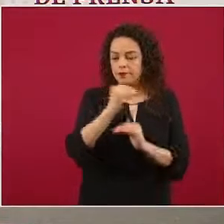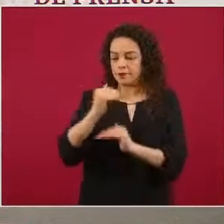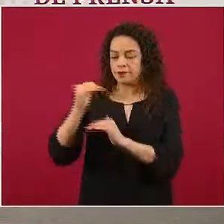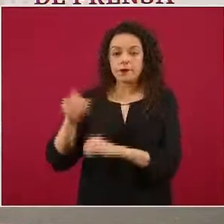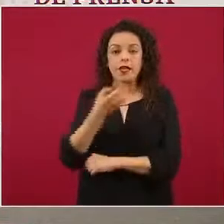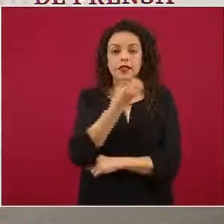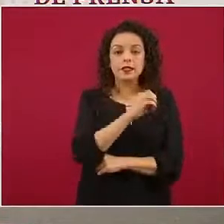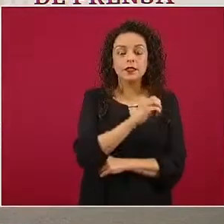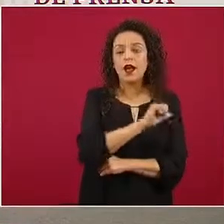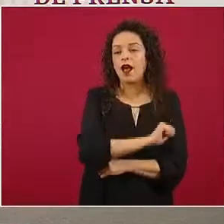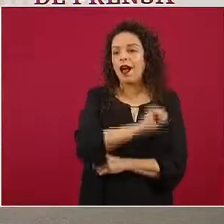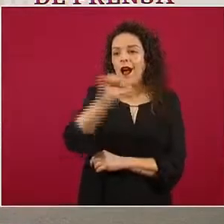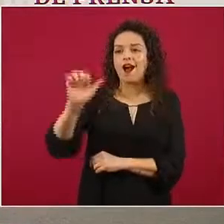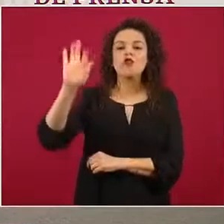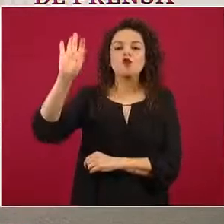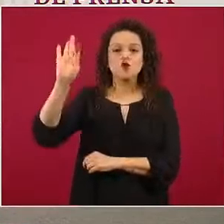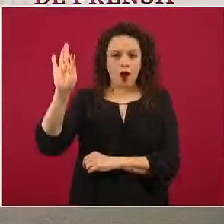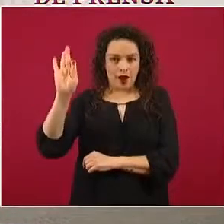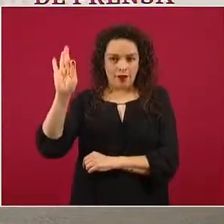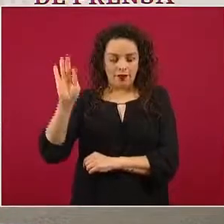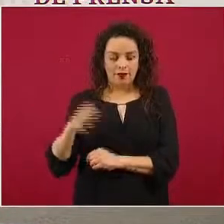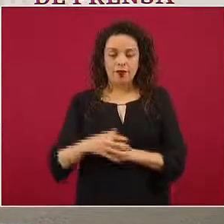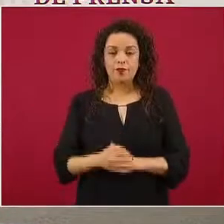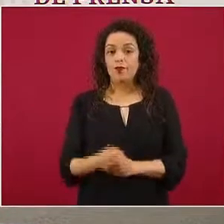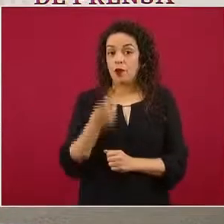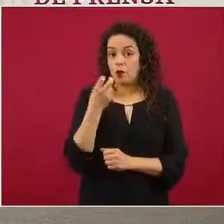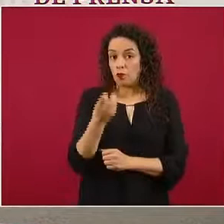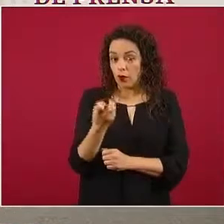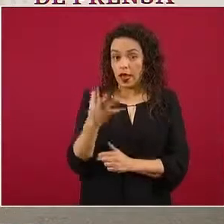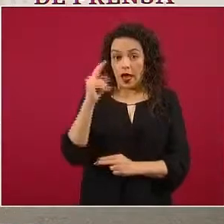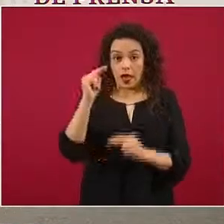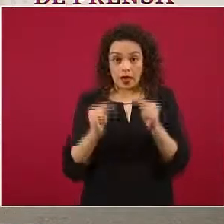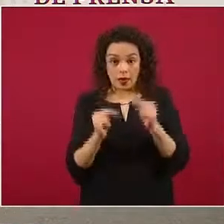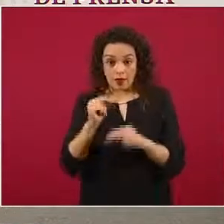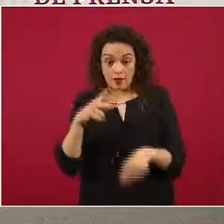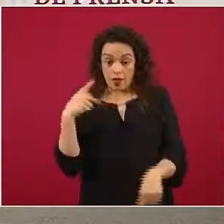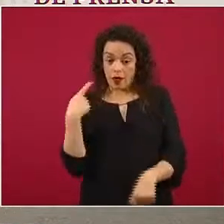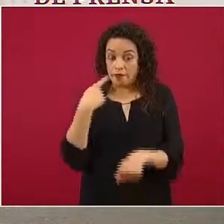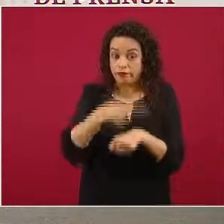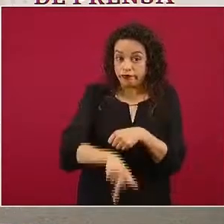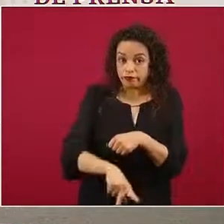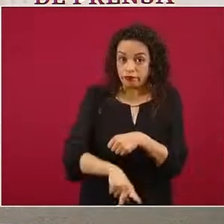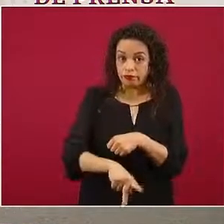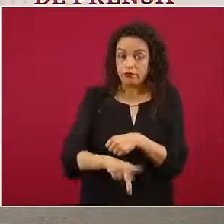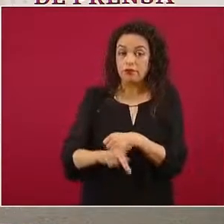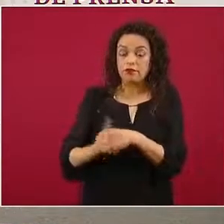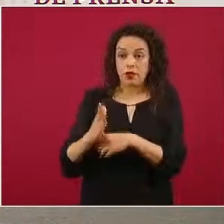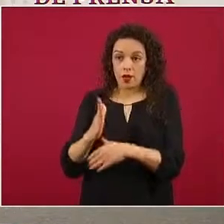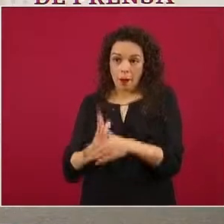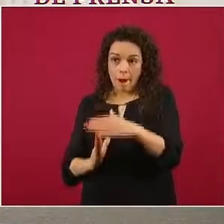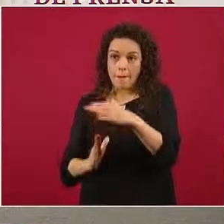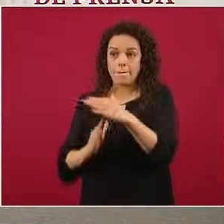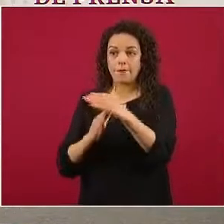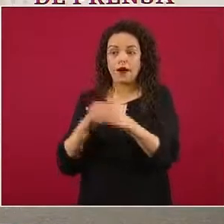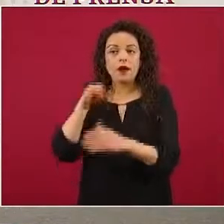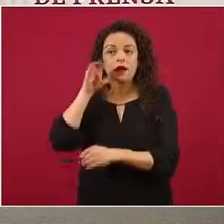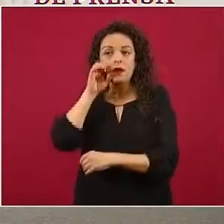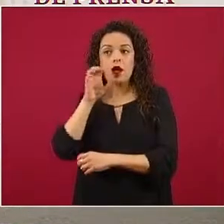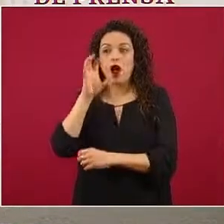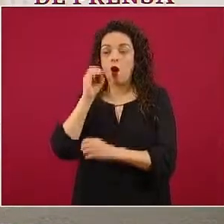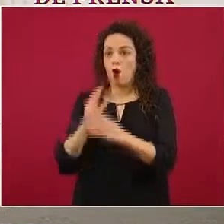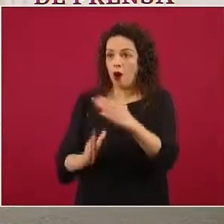40. Por lo tanto, obtener un nivel de riesgo, sea el alto naranja, el máximo